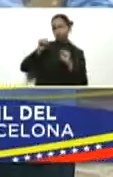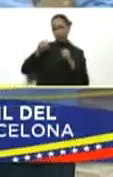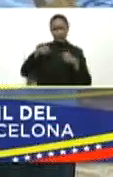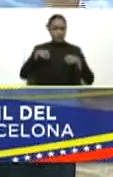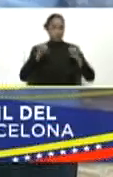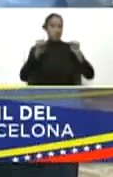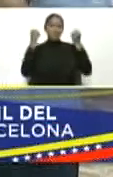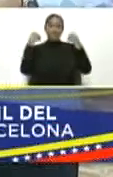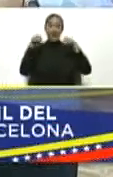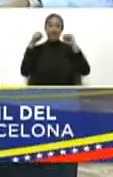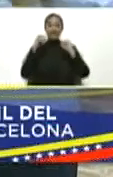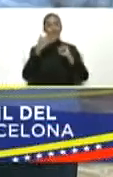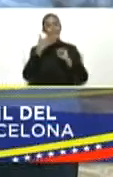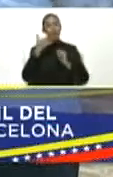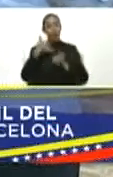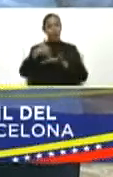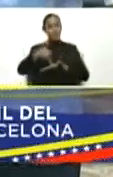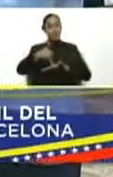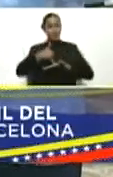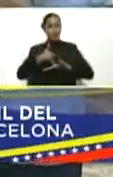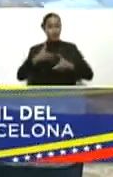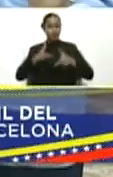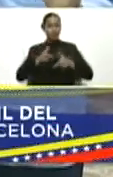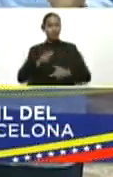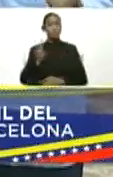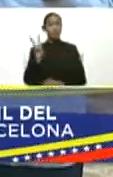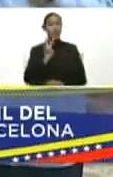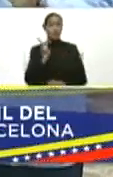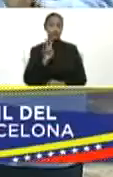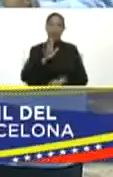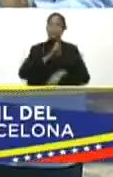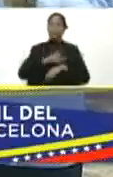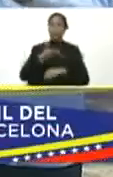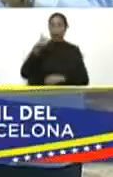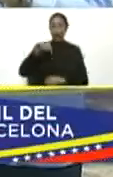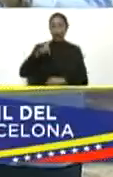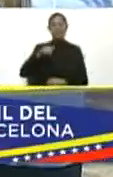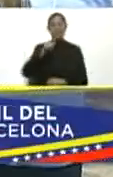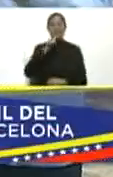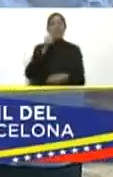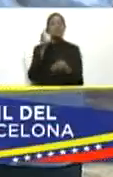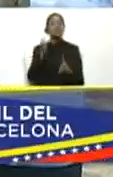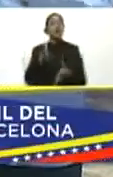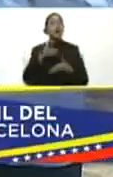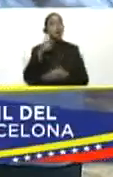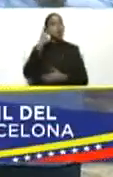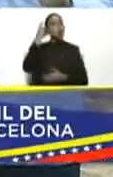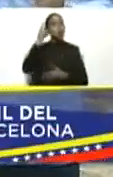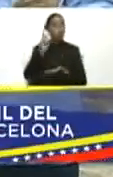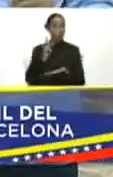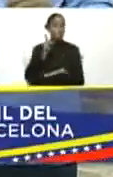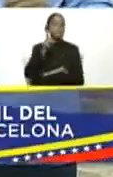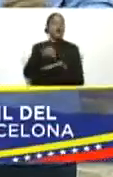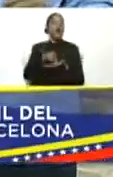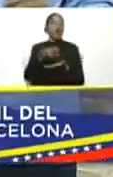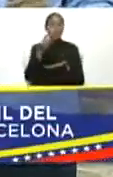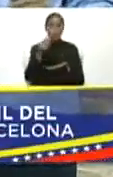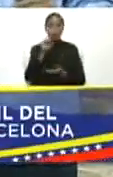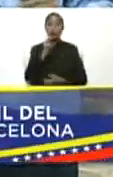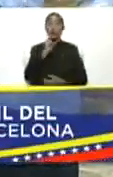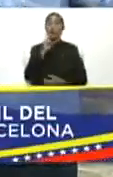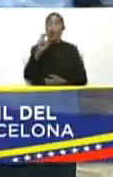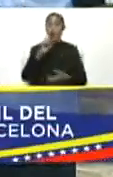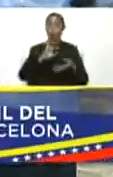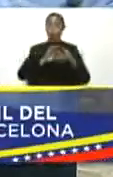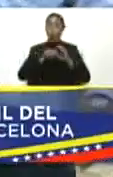aquí, de esta tierra, es la gran Yulimar Roja. Es una tierra que pare medallista.